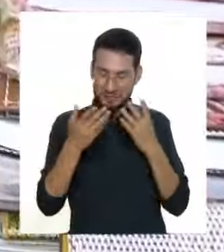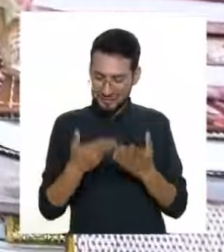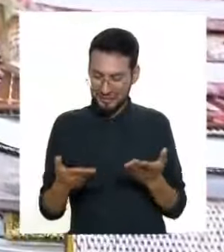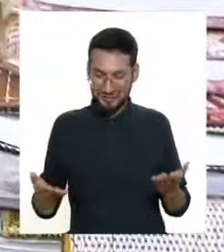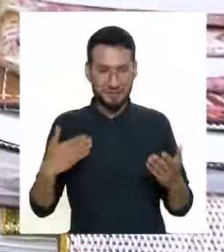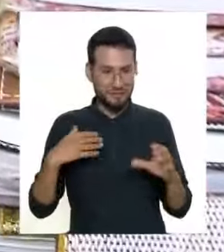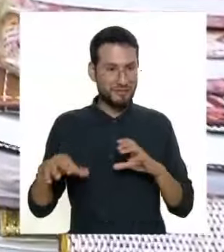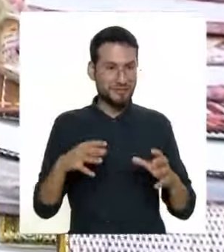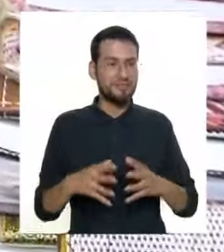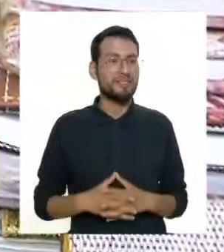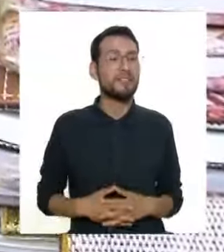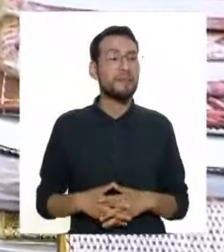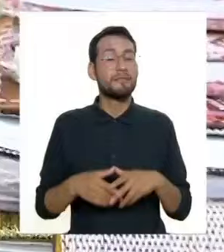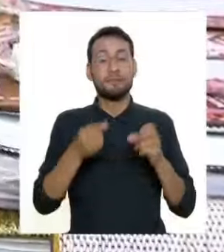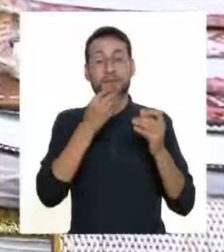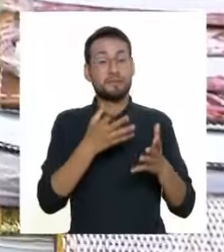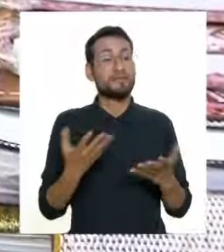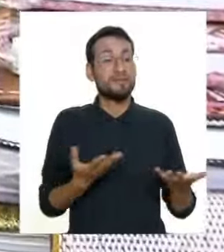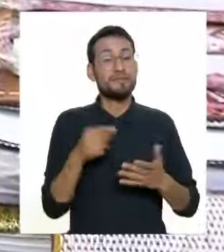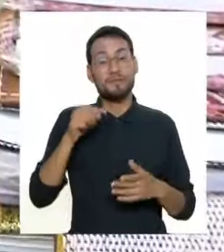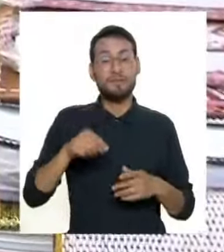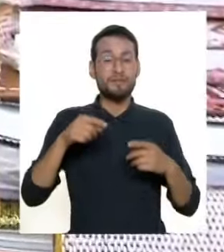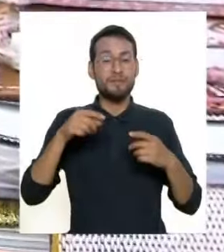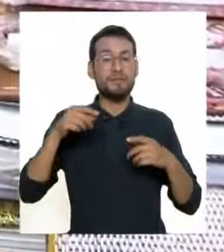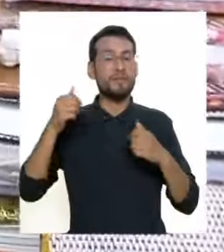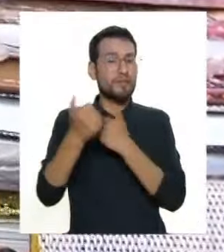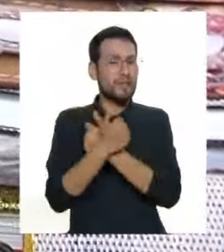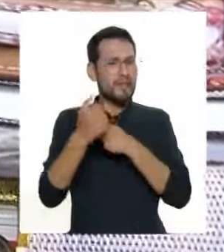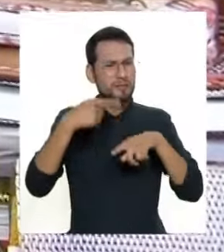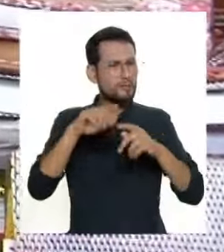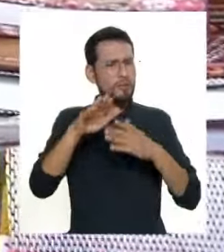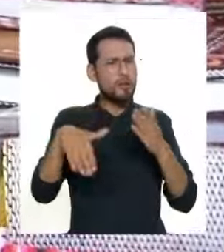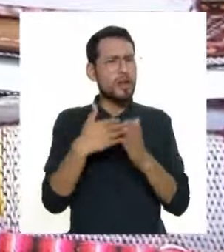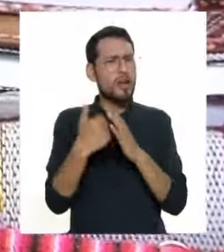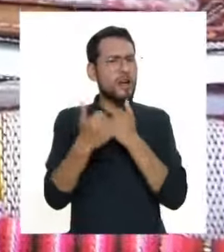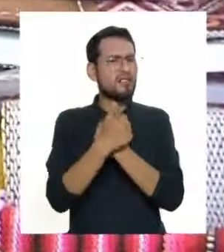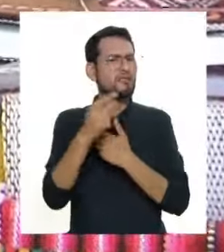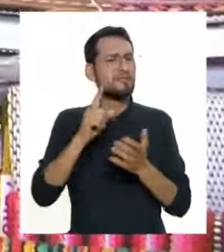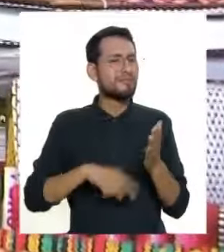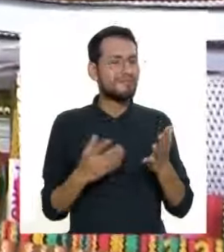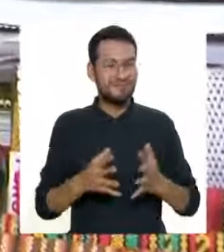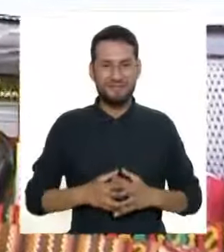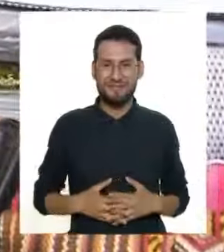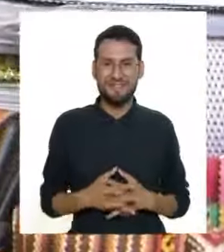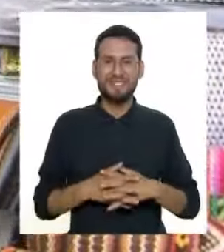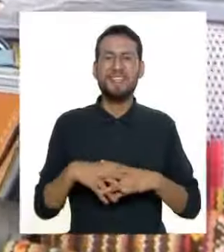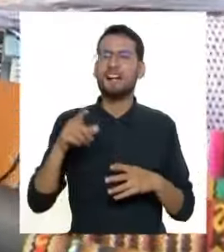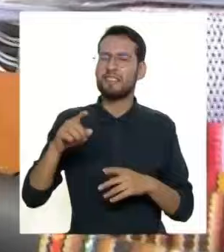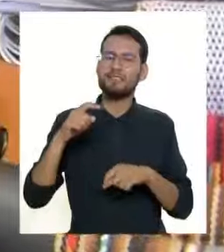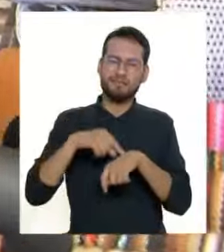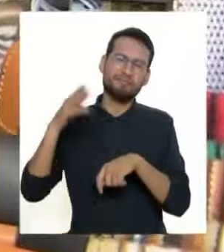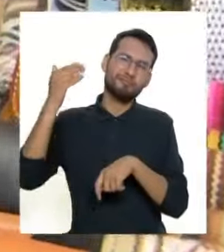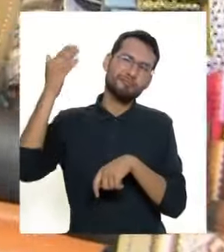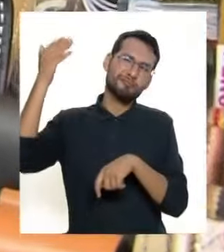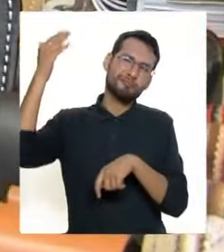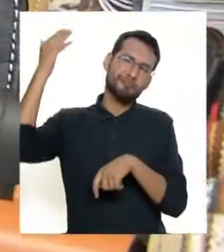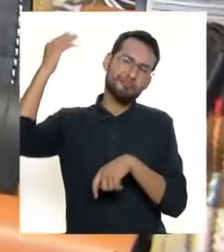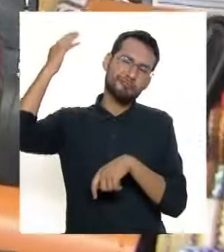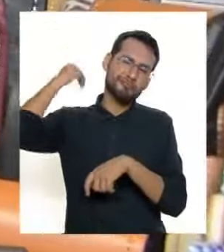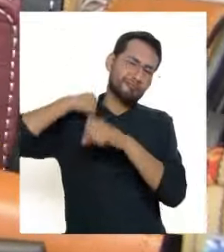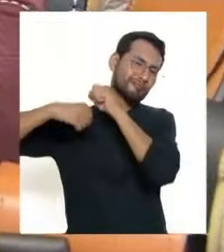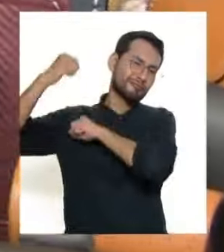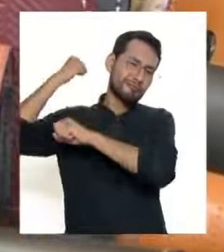lo que hacemos. Bueno, lo que es bordado ayacuchano y lo que es todo ayacuchano es con respecto a nuestros ancestrales, ¿no? De muchos